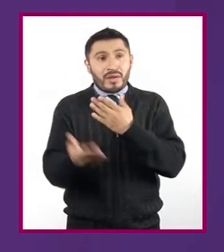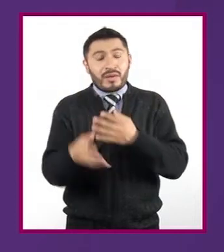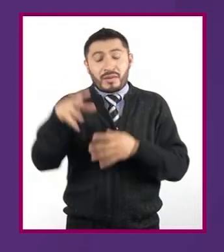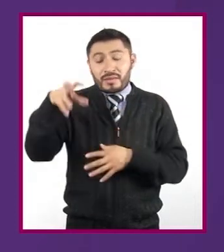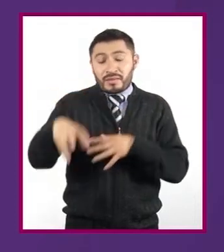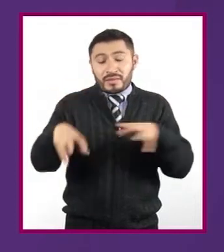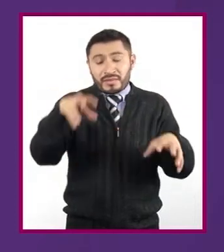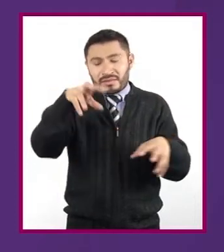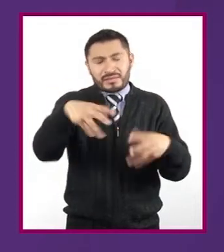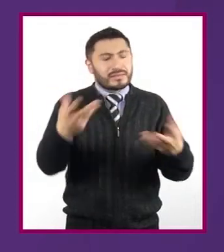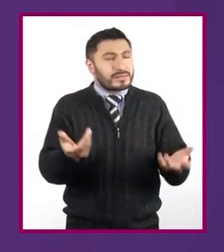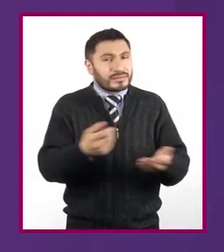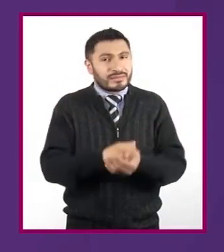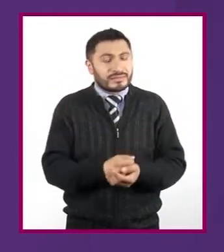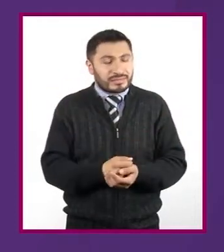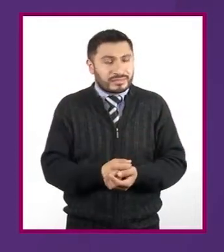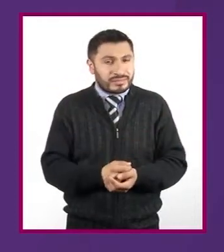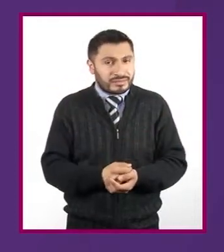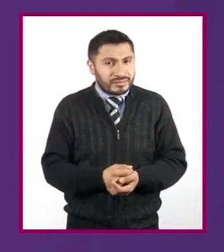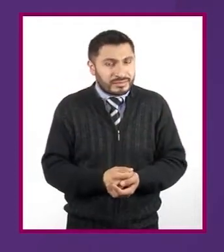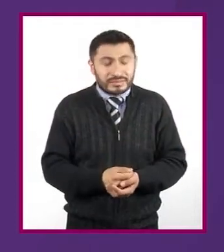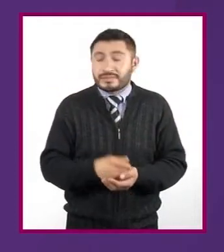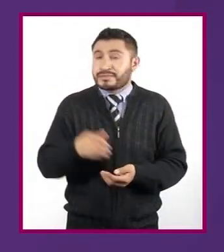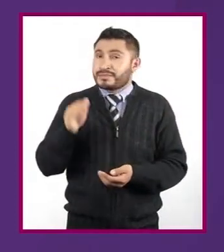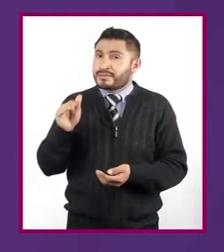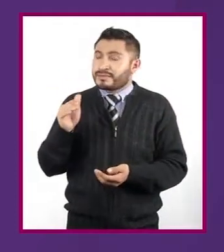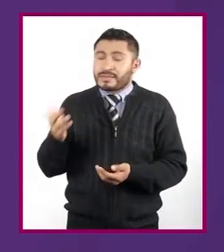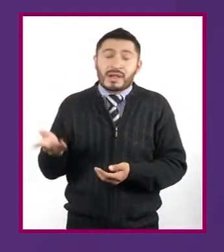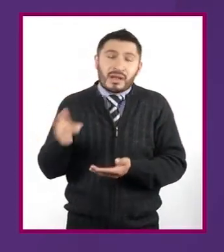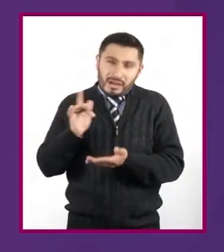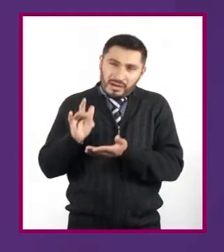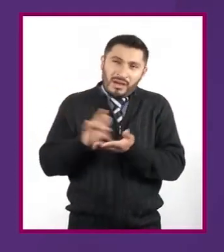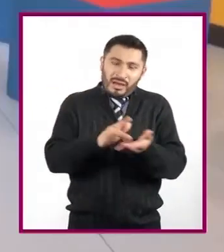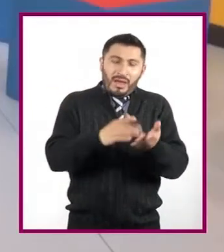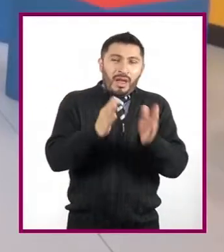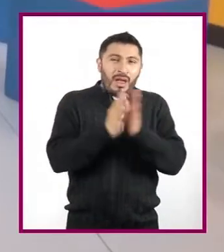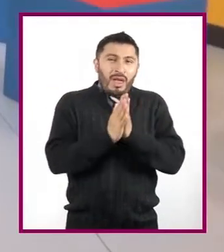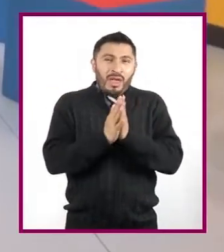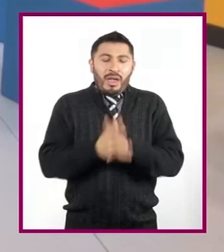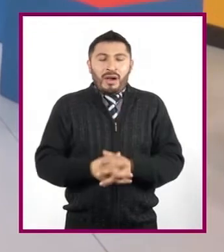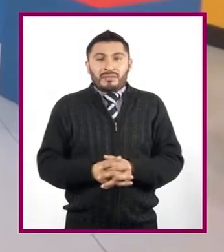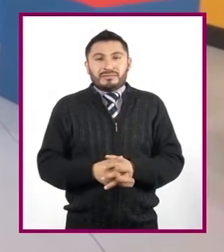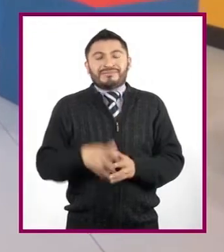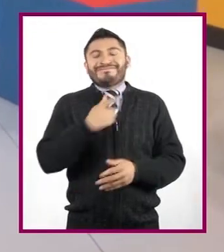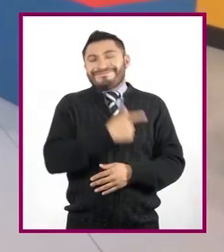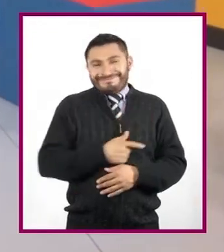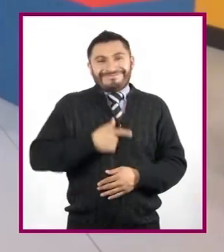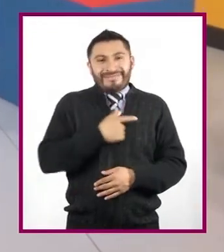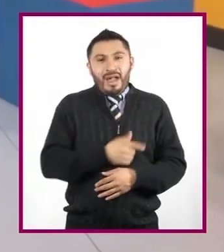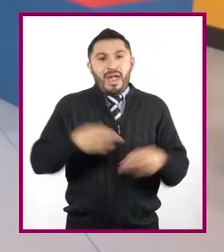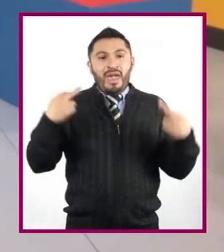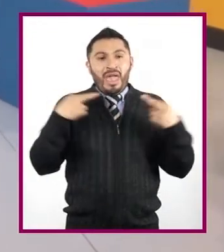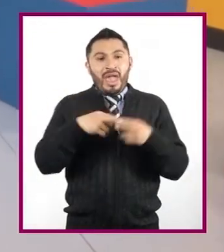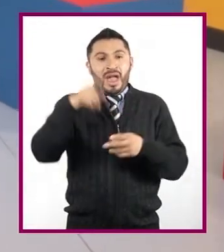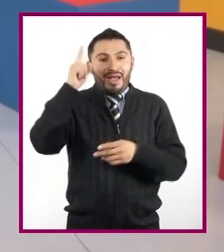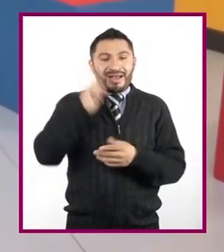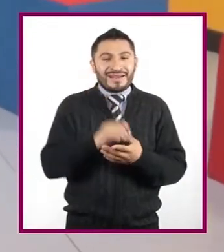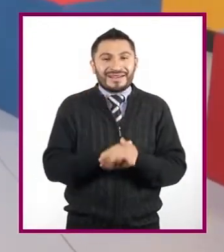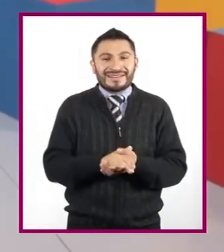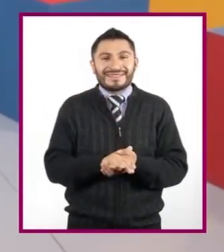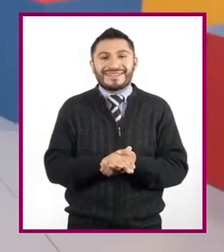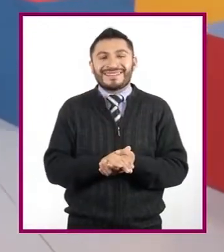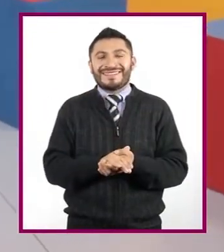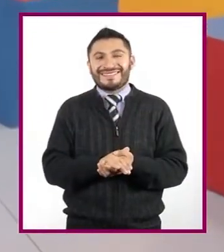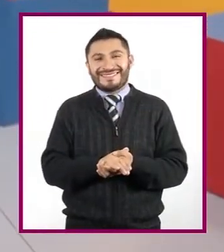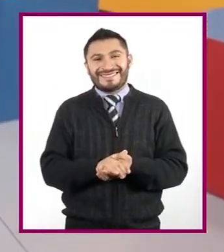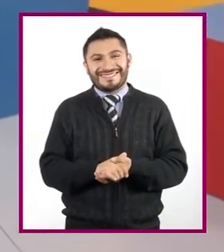población? Maestro Luis, ¿nos apoyas, por favor? Con gusto, maestra Miriam. El tamaño de